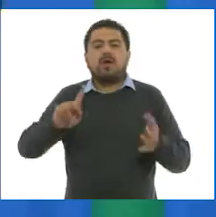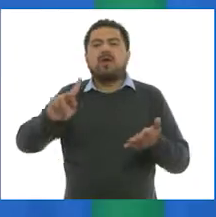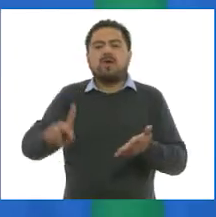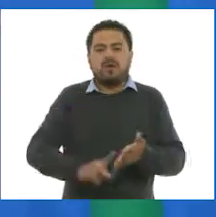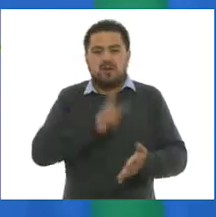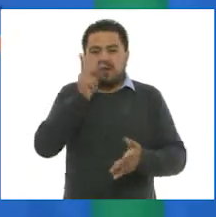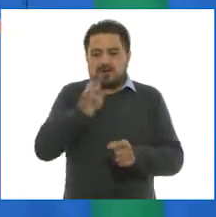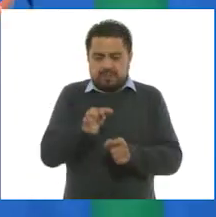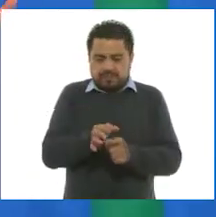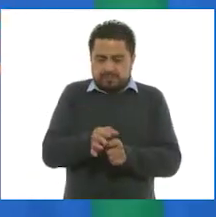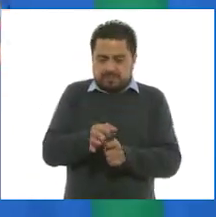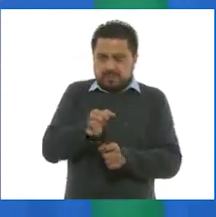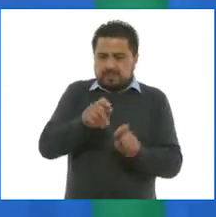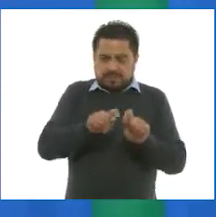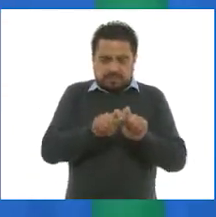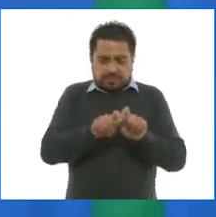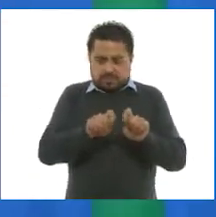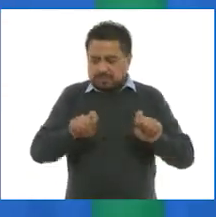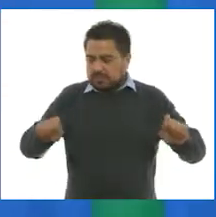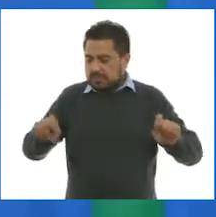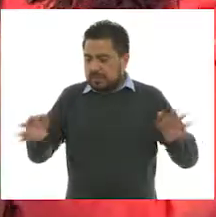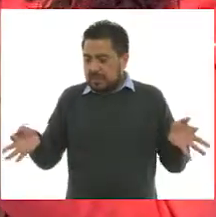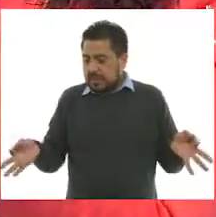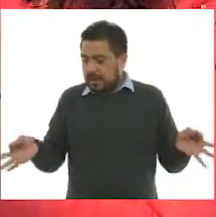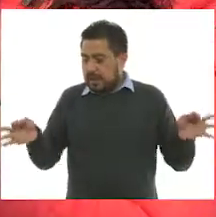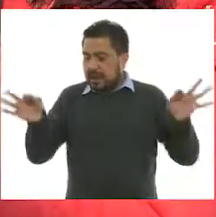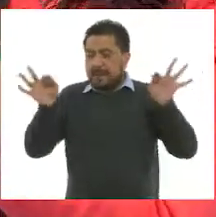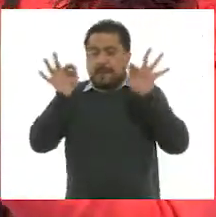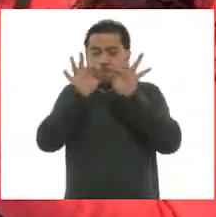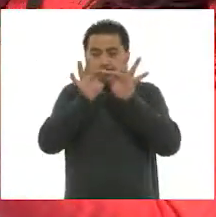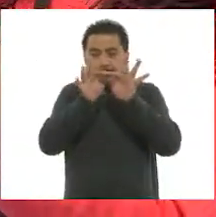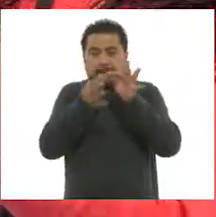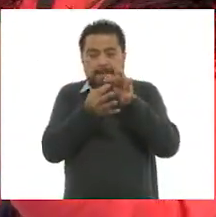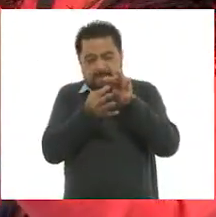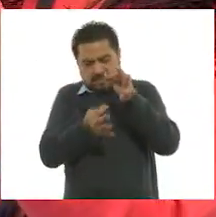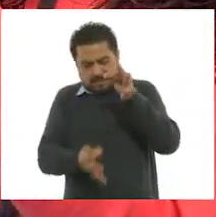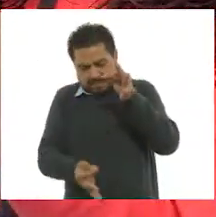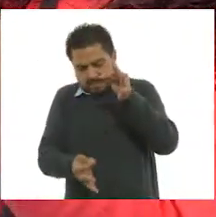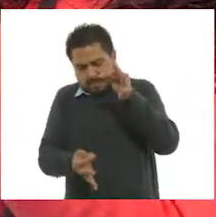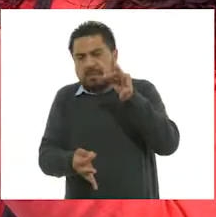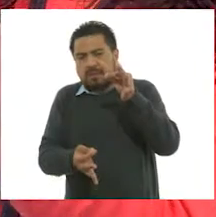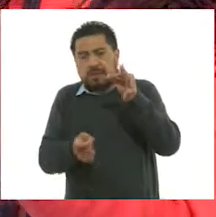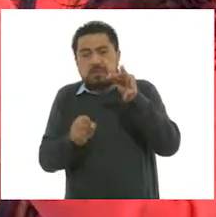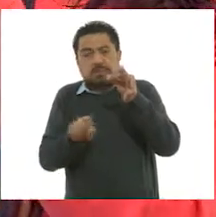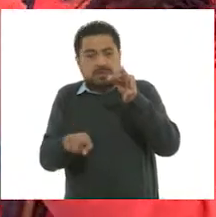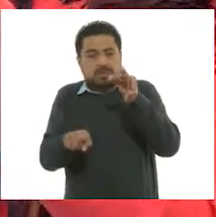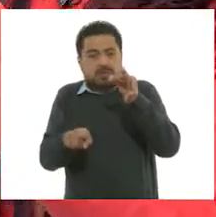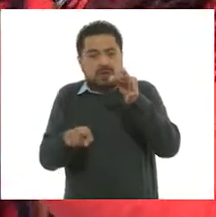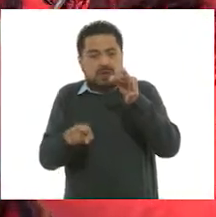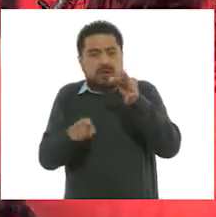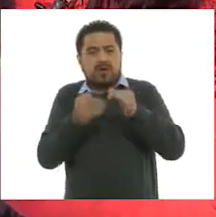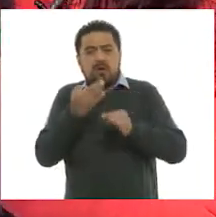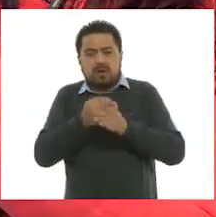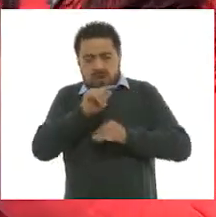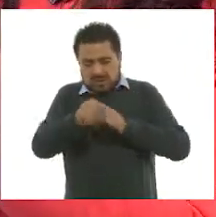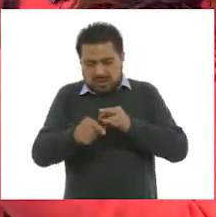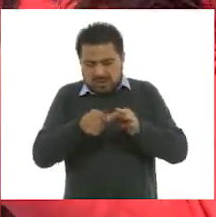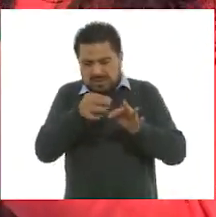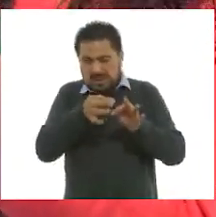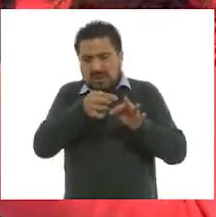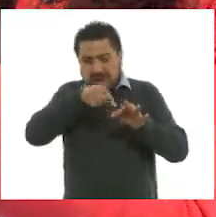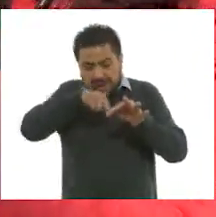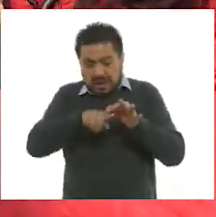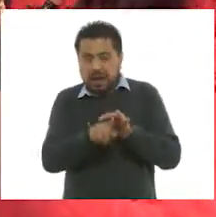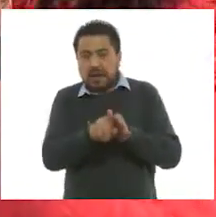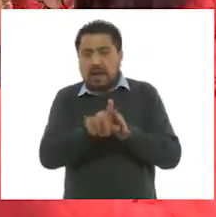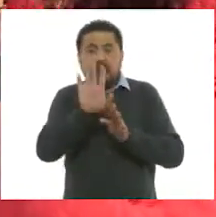manera horizontal vamos a juntar las puntas. Estiramos una de las puntas, pasamos la punta por dentro,